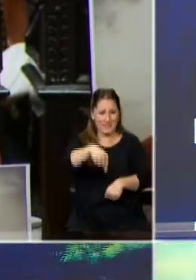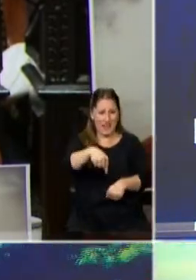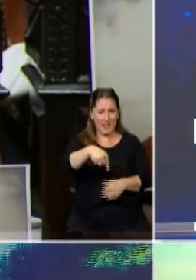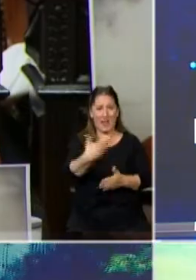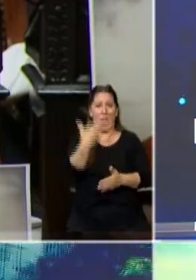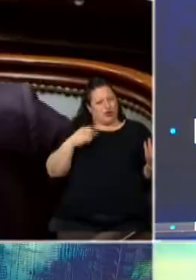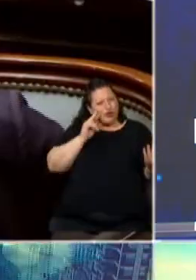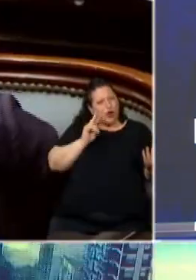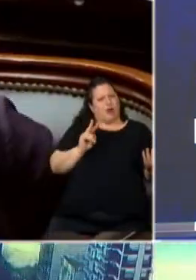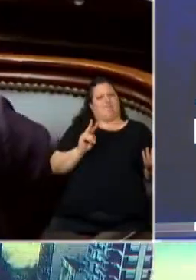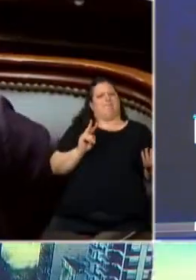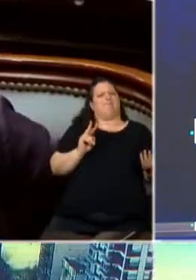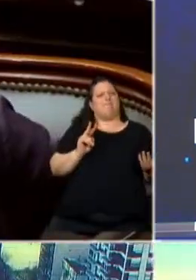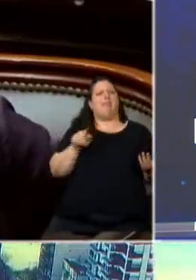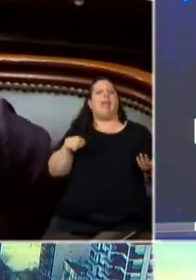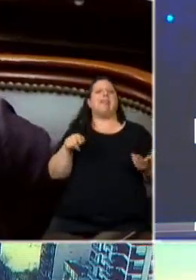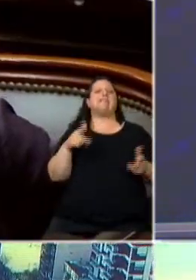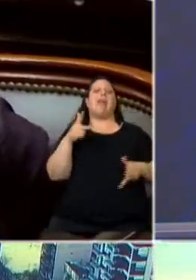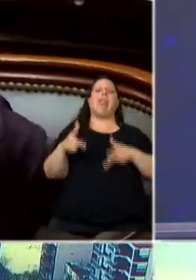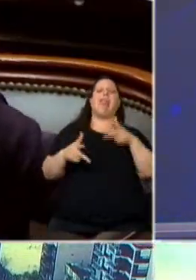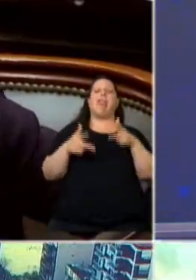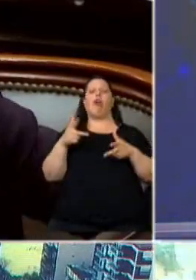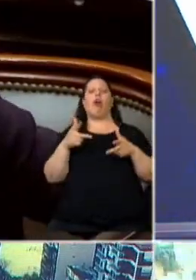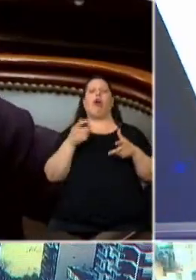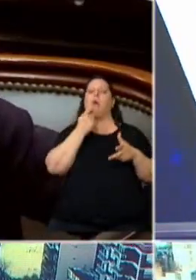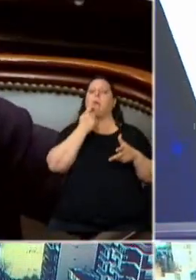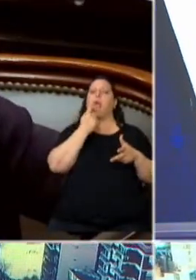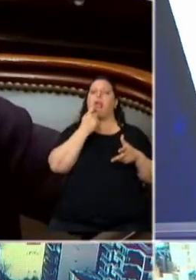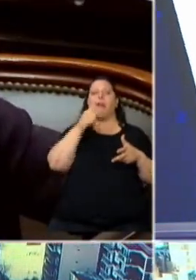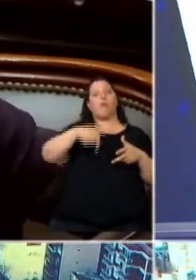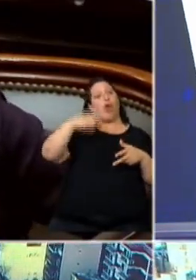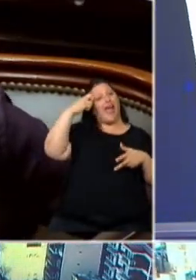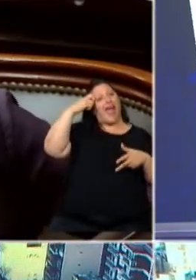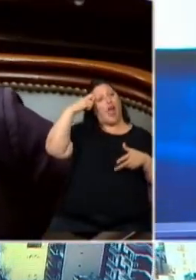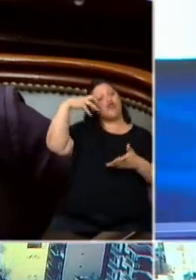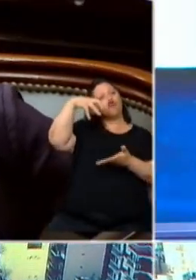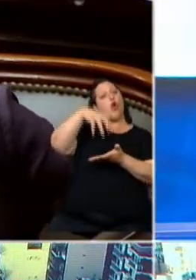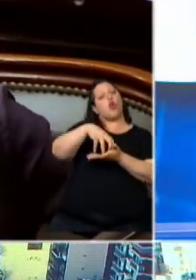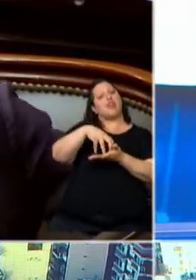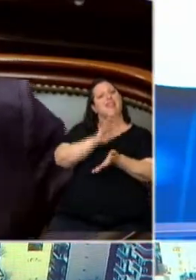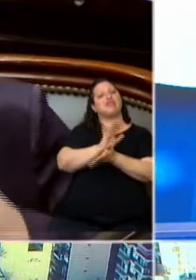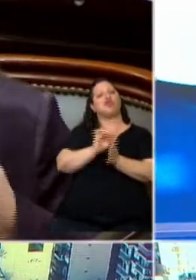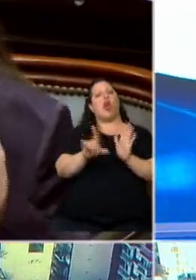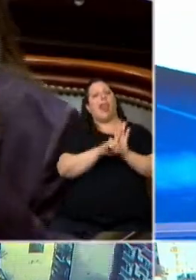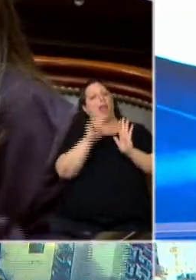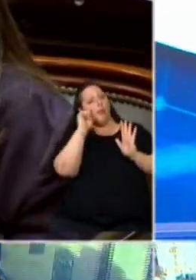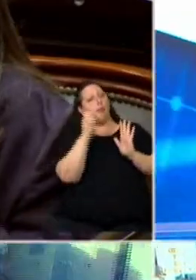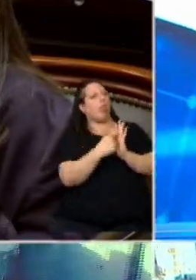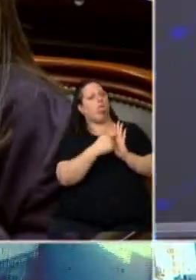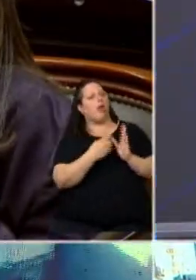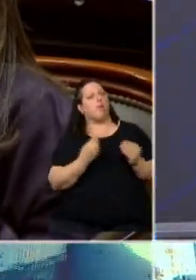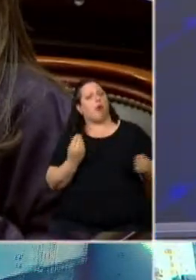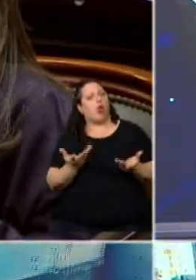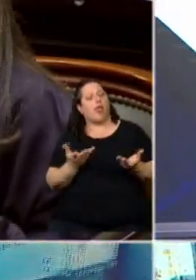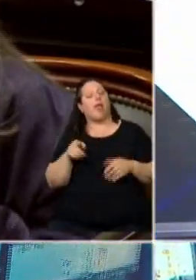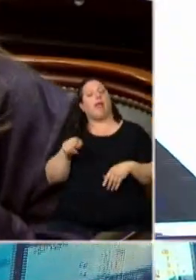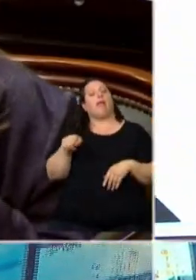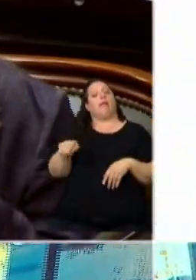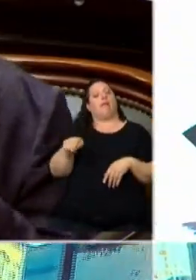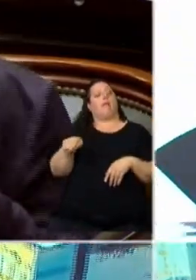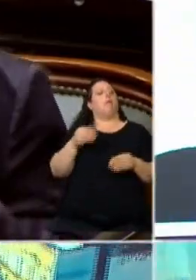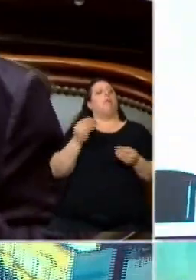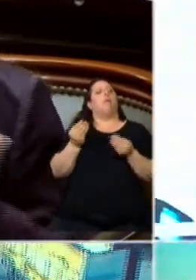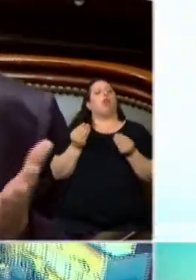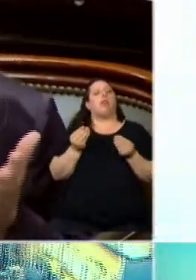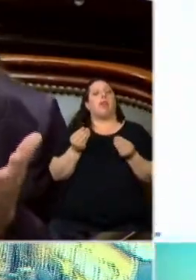conseguir los 129 diputados que le dan legalidad a la sesión y permiten entonces su tratamiento. Recordemos que el 1